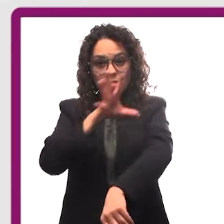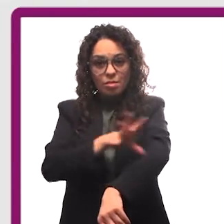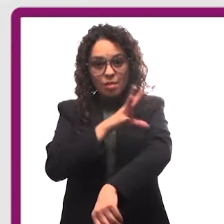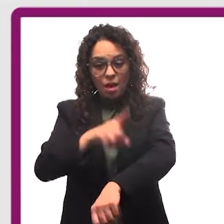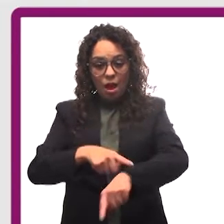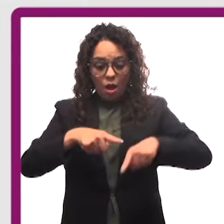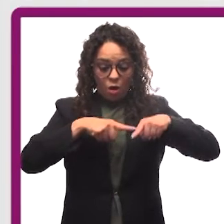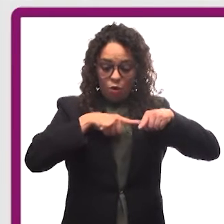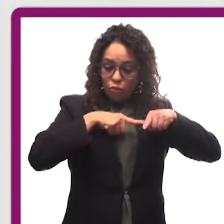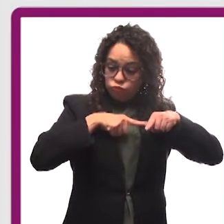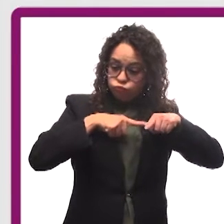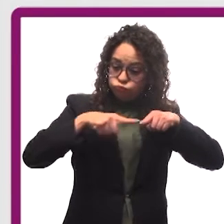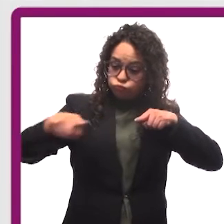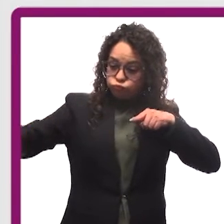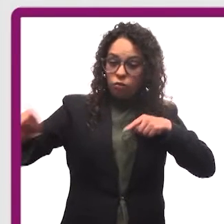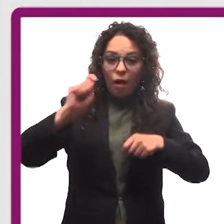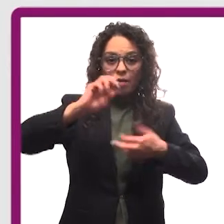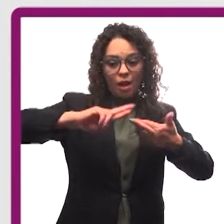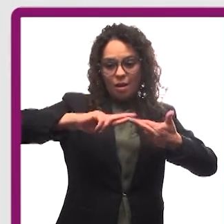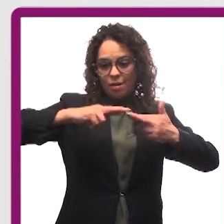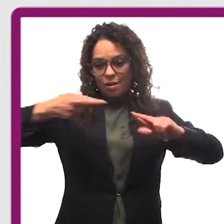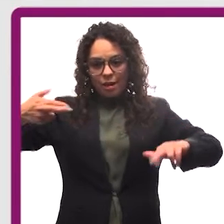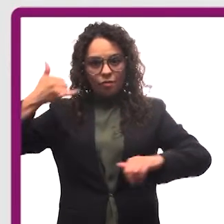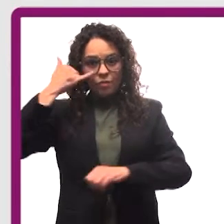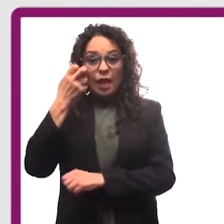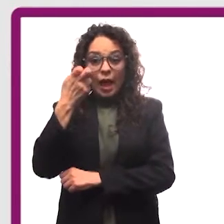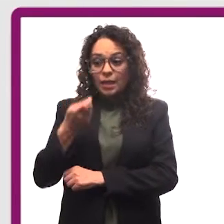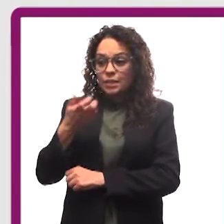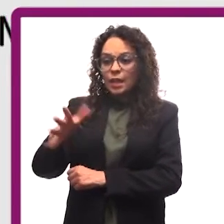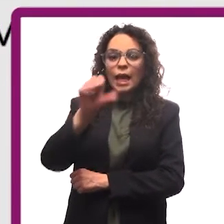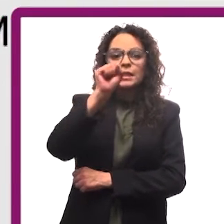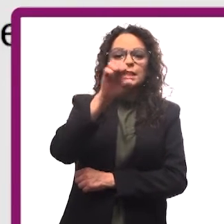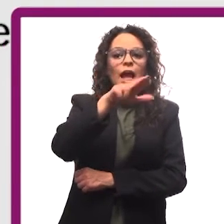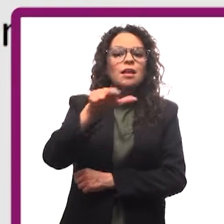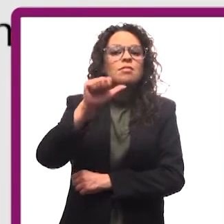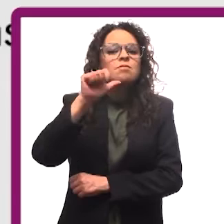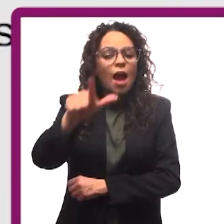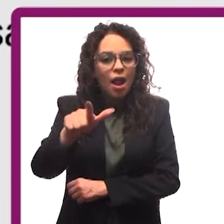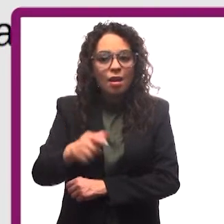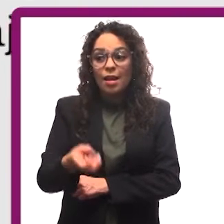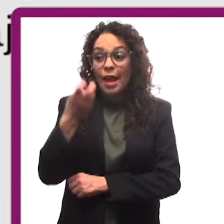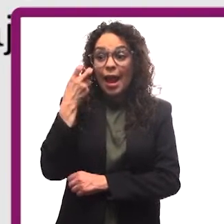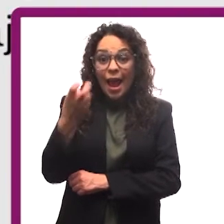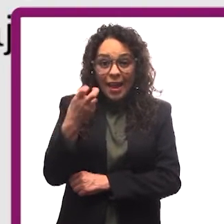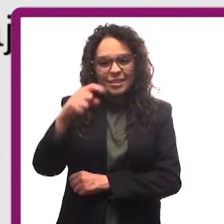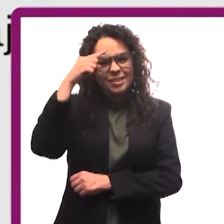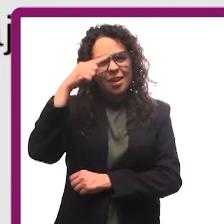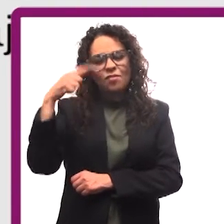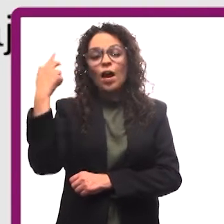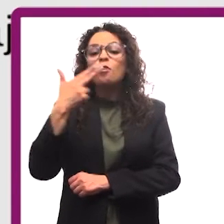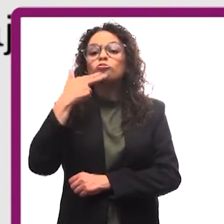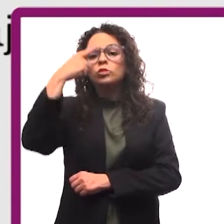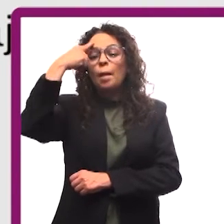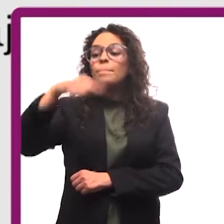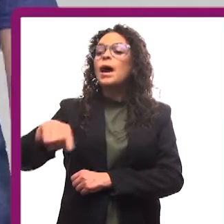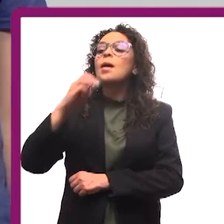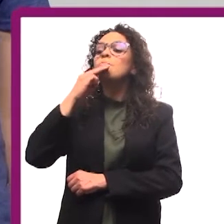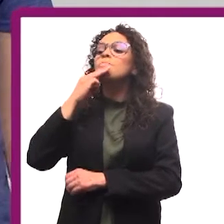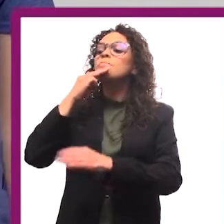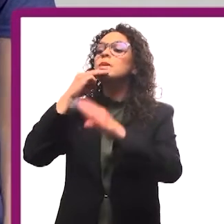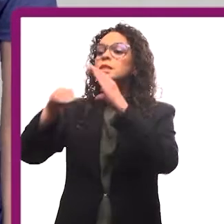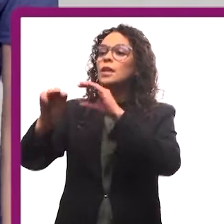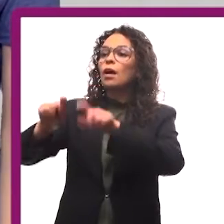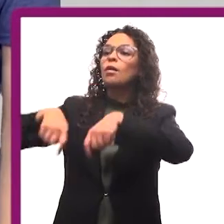por los cables del teléfono. A eso se le llama señal, que es simplemente el medio que usa el mensaje para llegar al receptor.